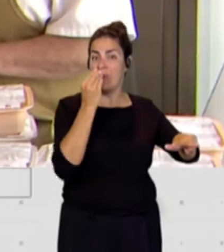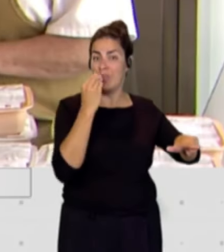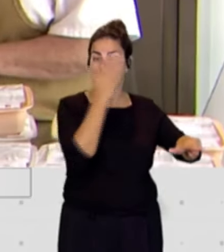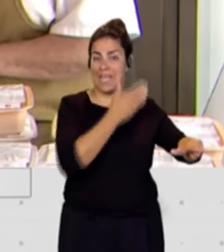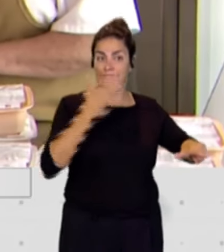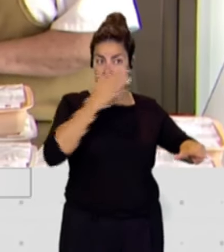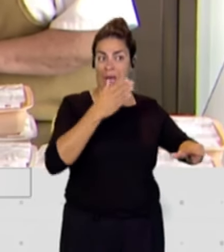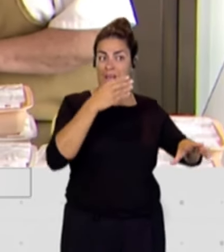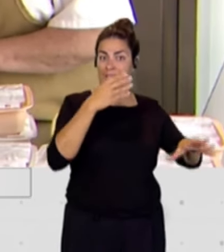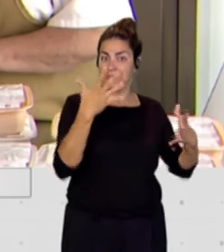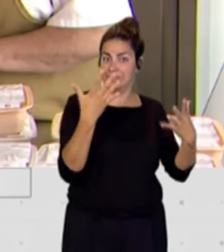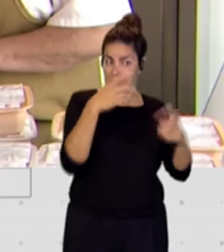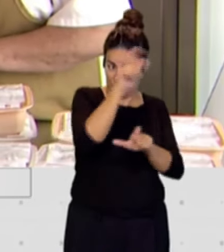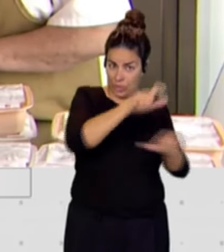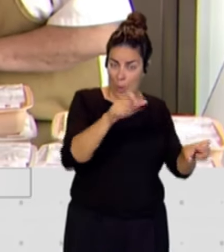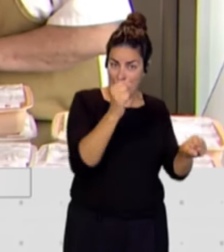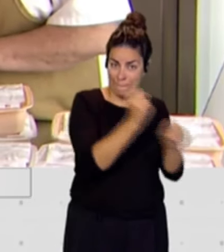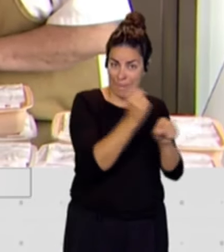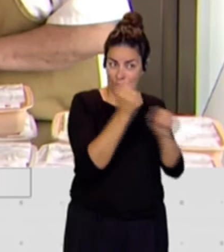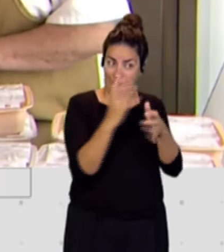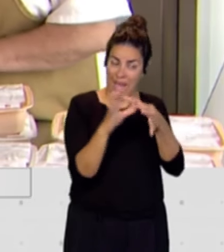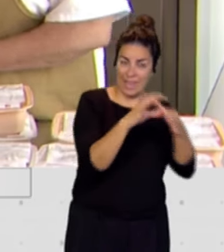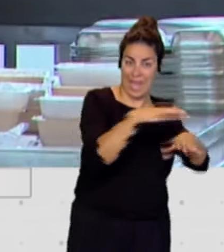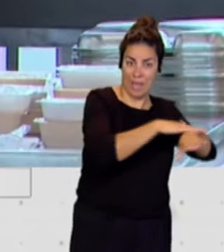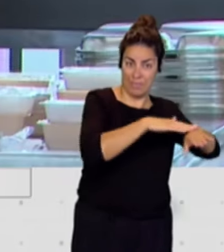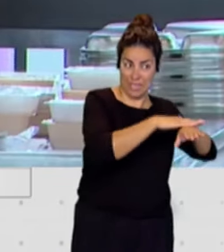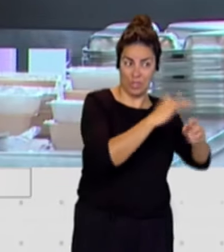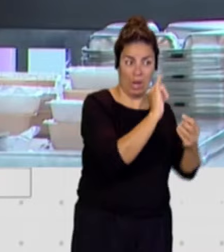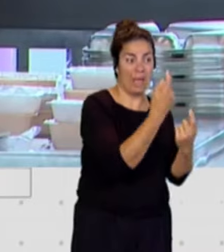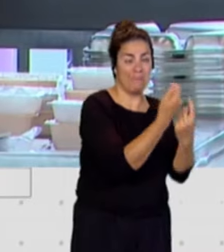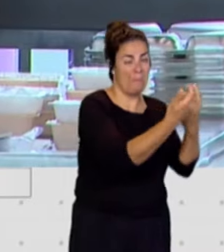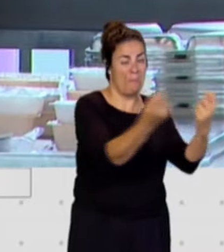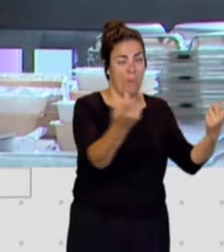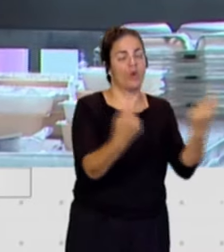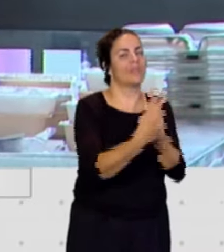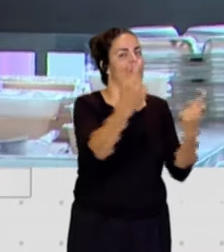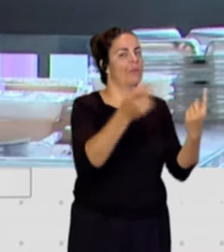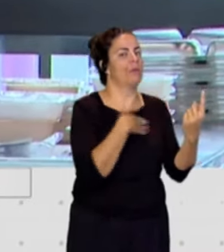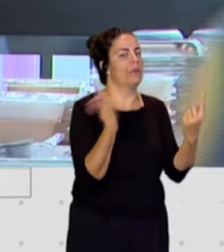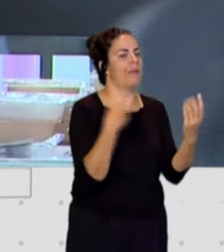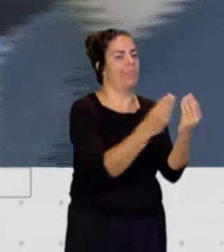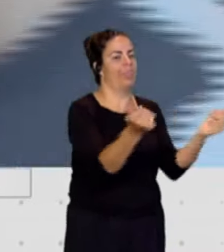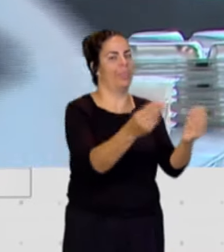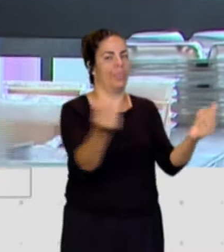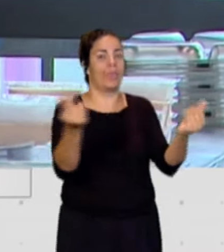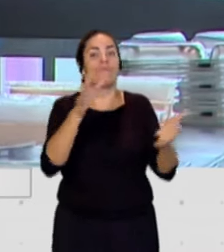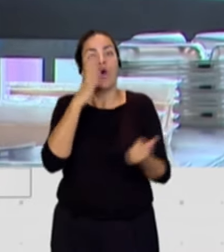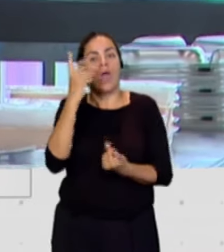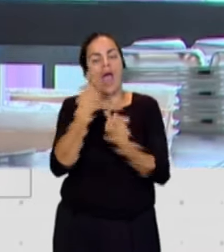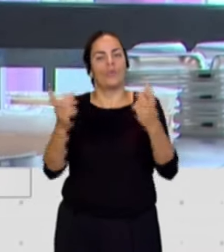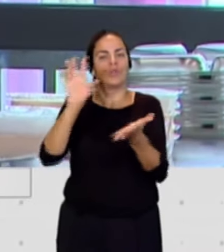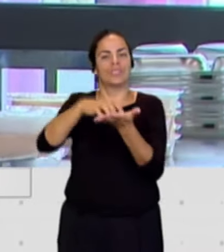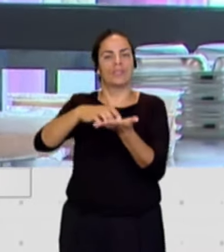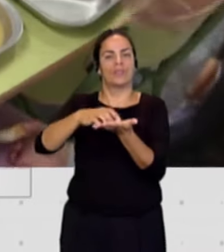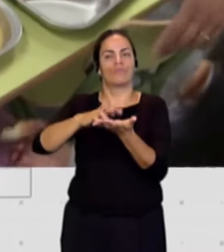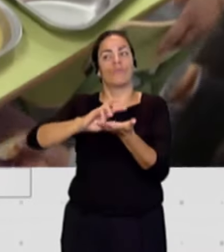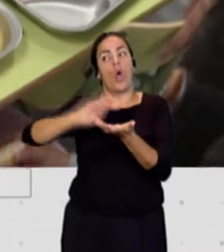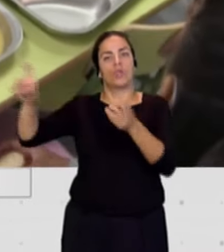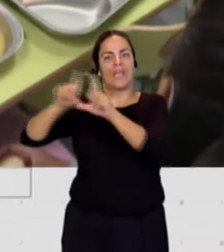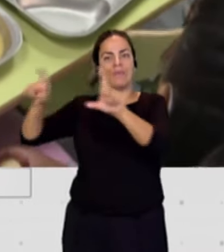tienen personal ligado a la administración en muchos centros son subcontratados a otras empresas y son las otras empresas los que se ocupan y